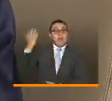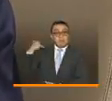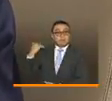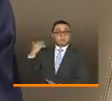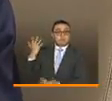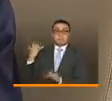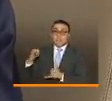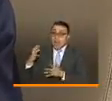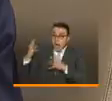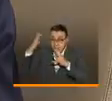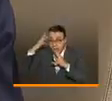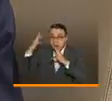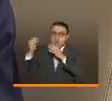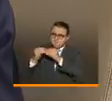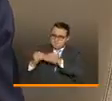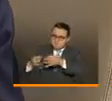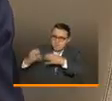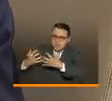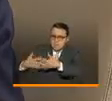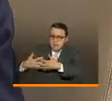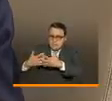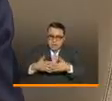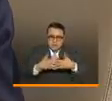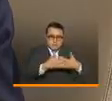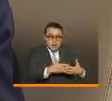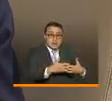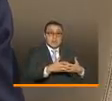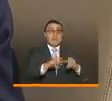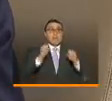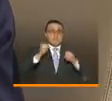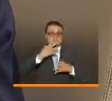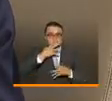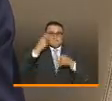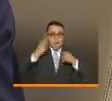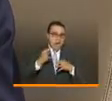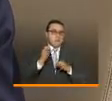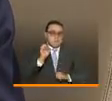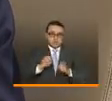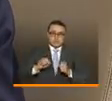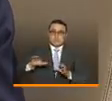garantizan la posibilidad o la realidad de